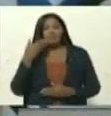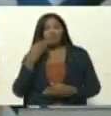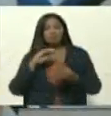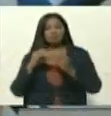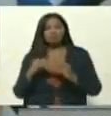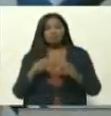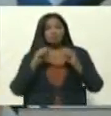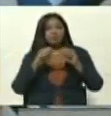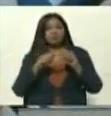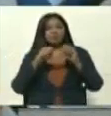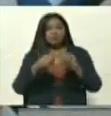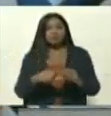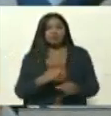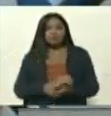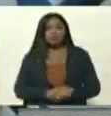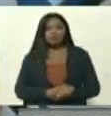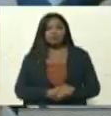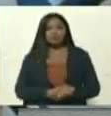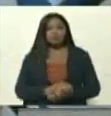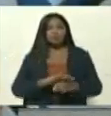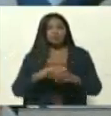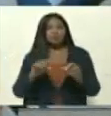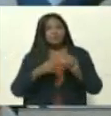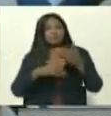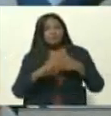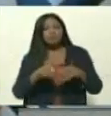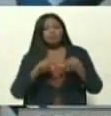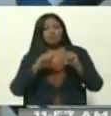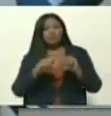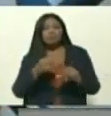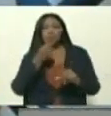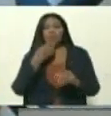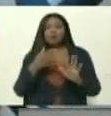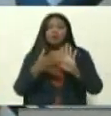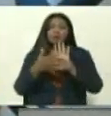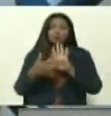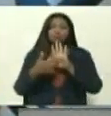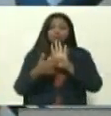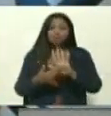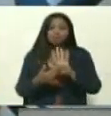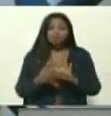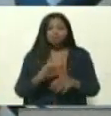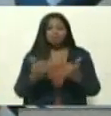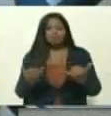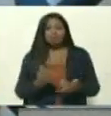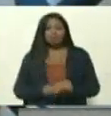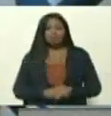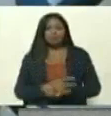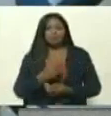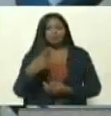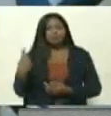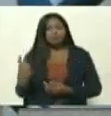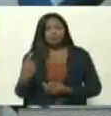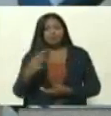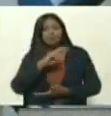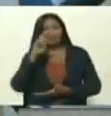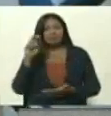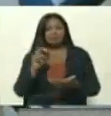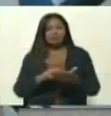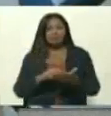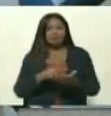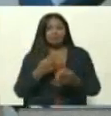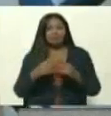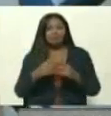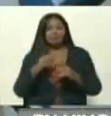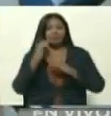para avanzar, porque estamos dando un buen ejemplo no solamente a nivel nacional, sino a